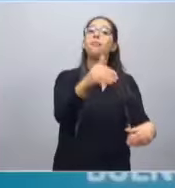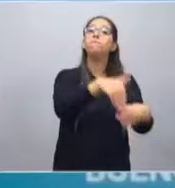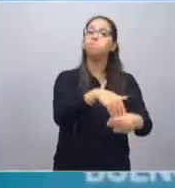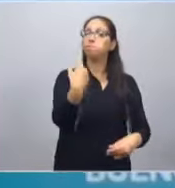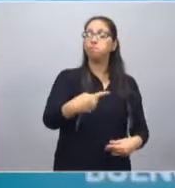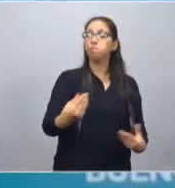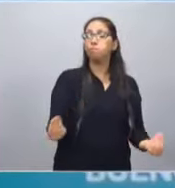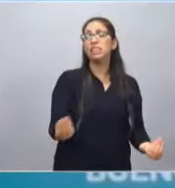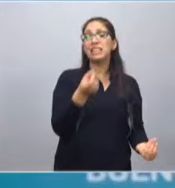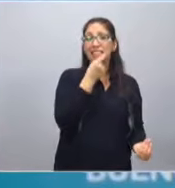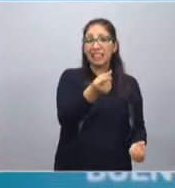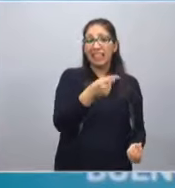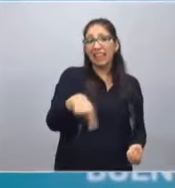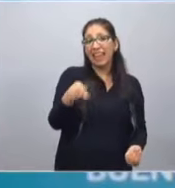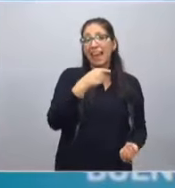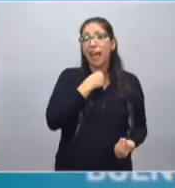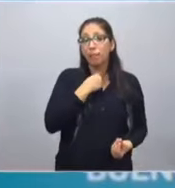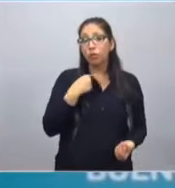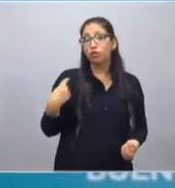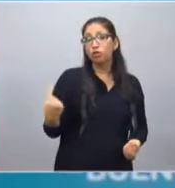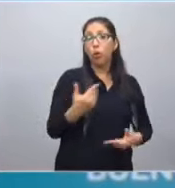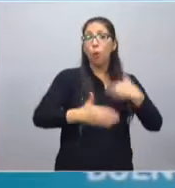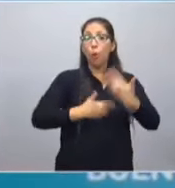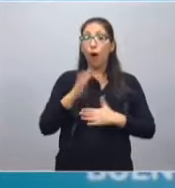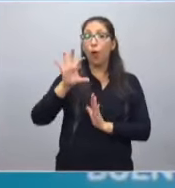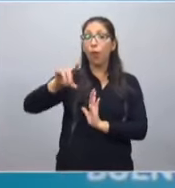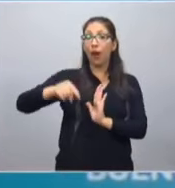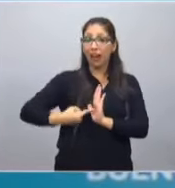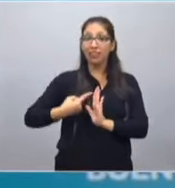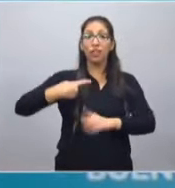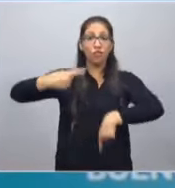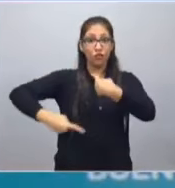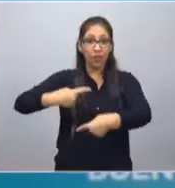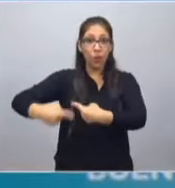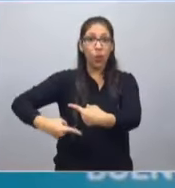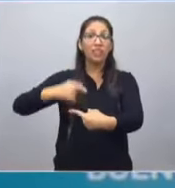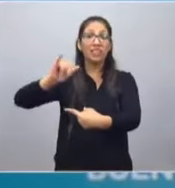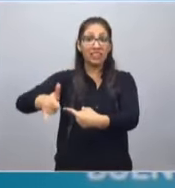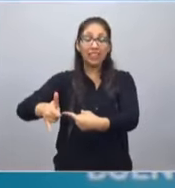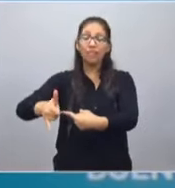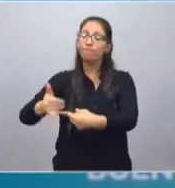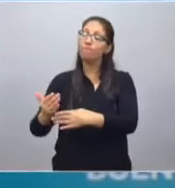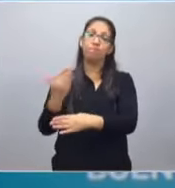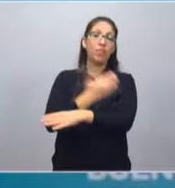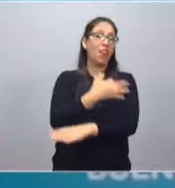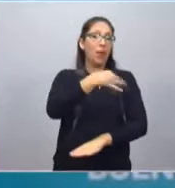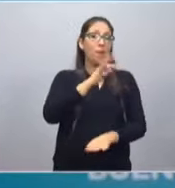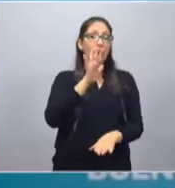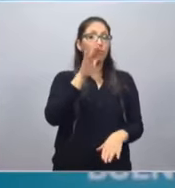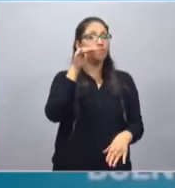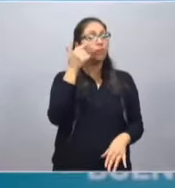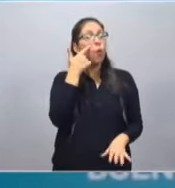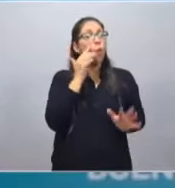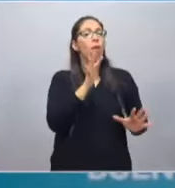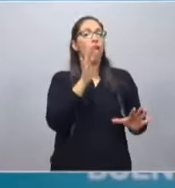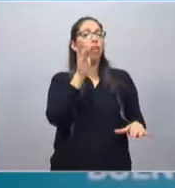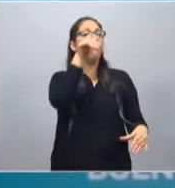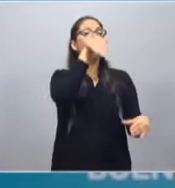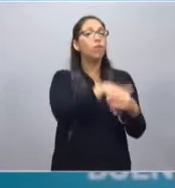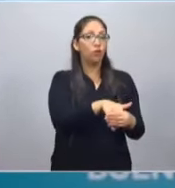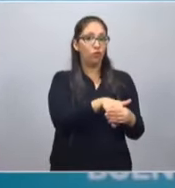porque si queríamos seguir teniendo juegos bonaerenses Teníamos que ser Muy cuidadosos de